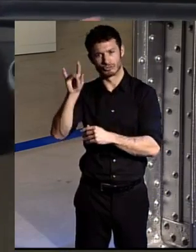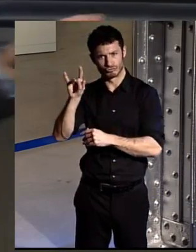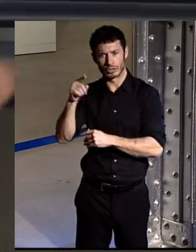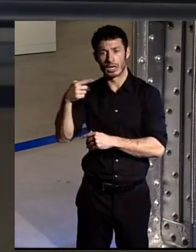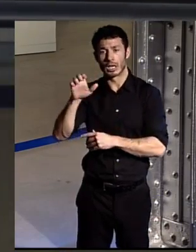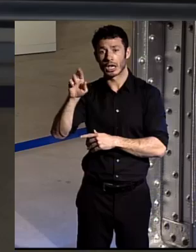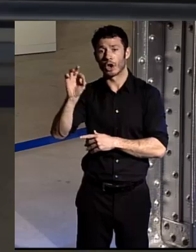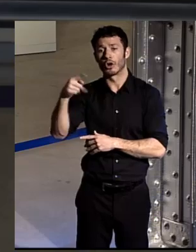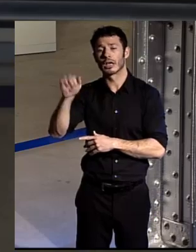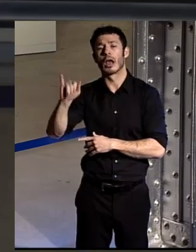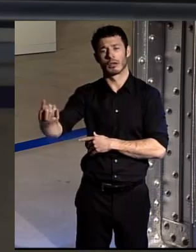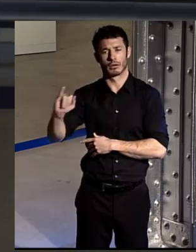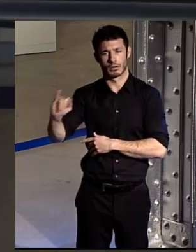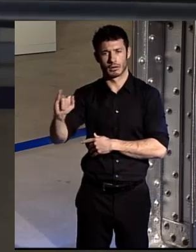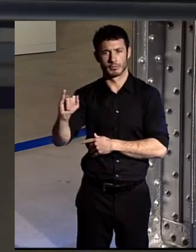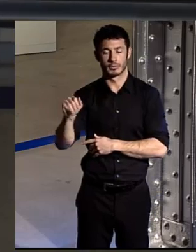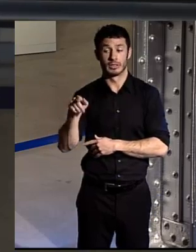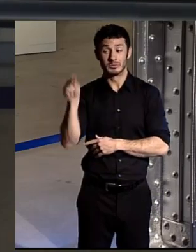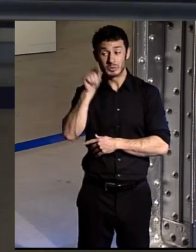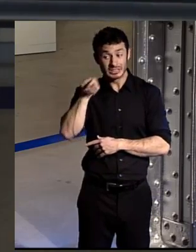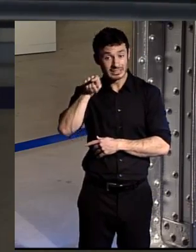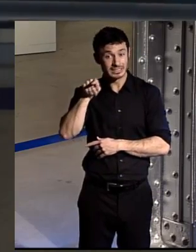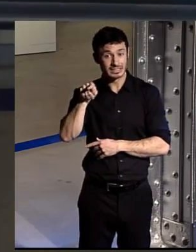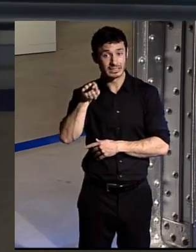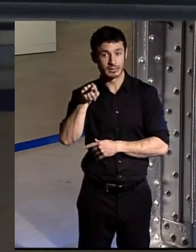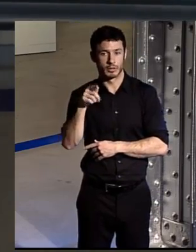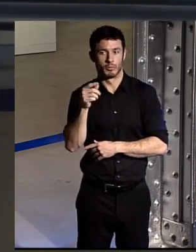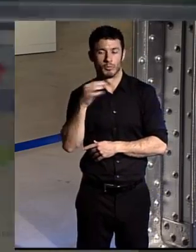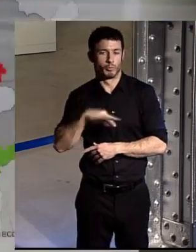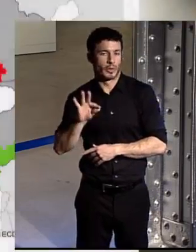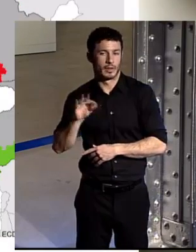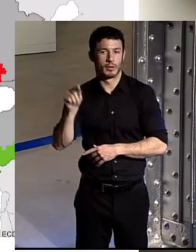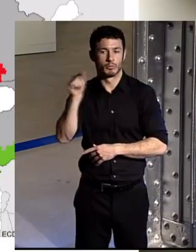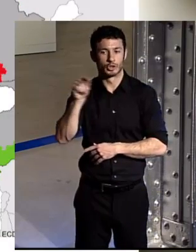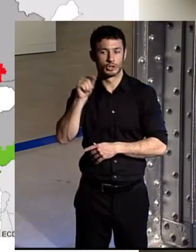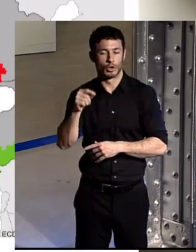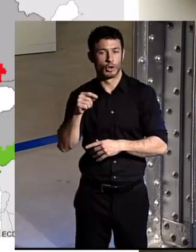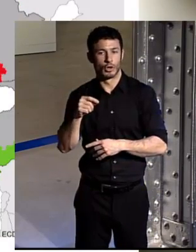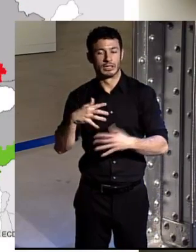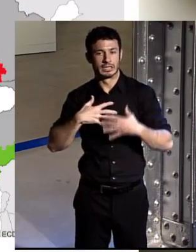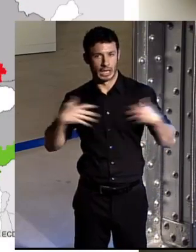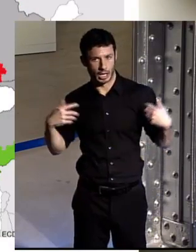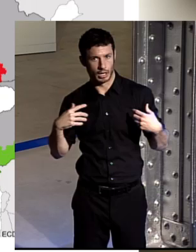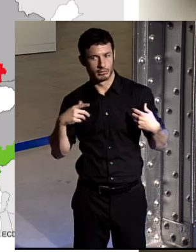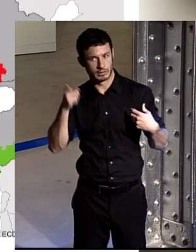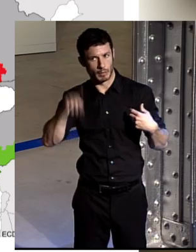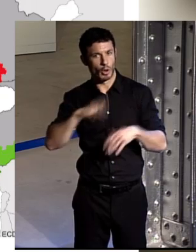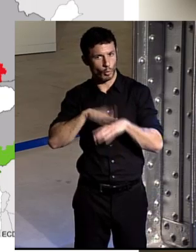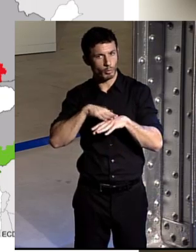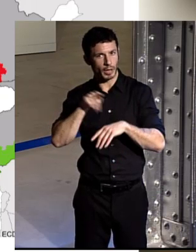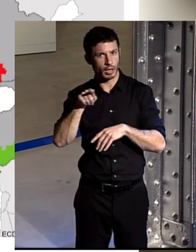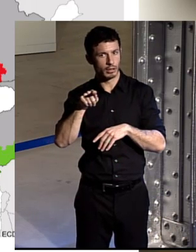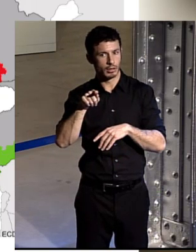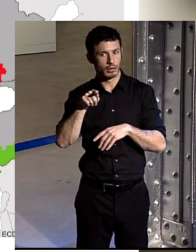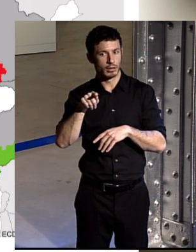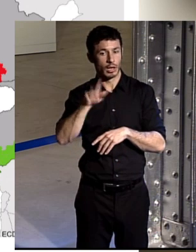¿vale? Pero el mosquito Aedes albopictus, que puede ser el mosquito tigre, que puede ser otro de los vectores, sí que